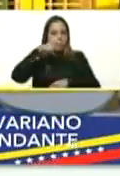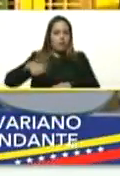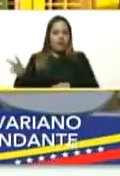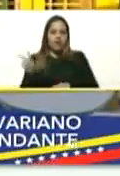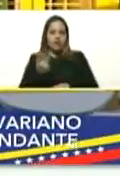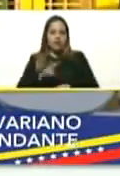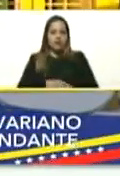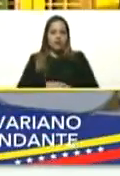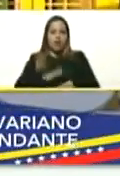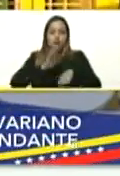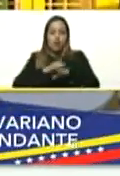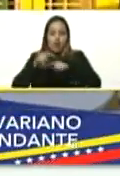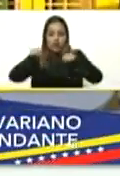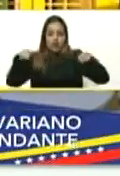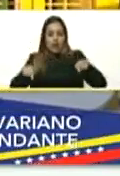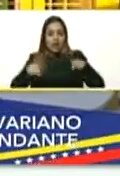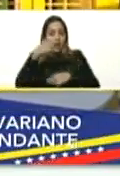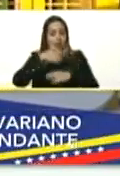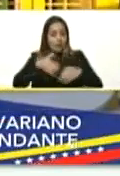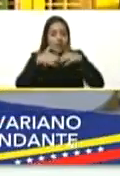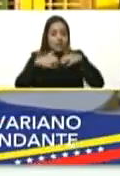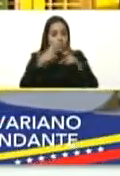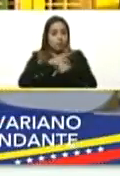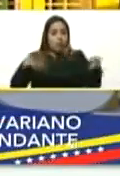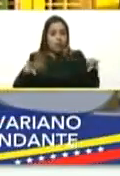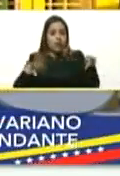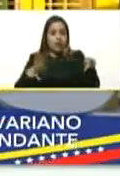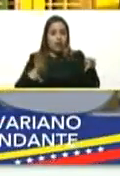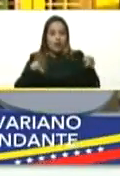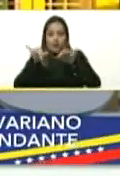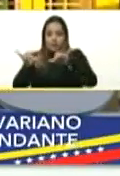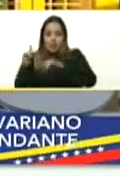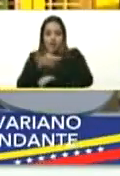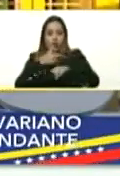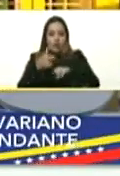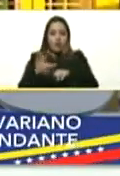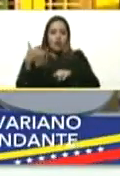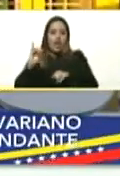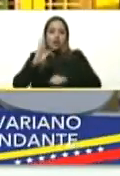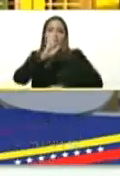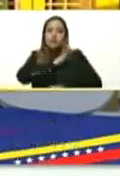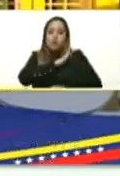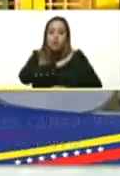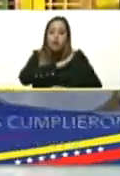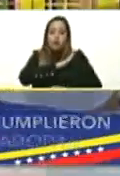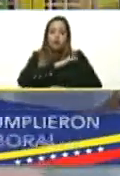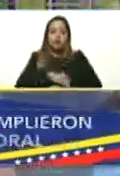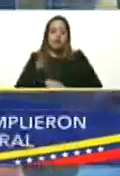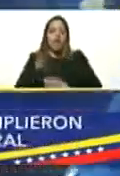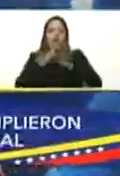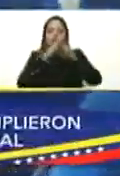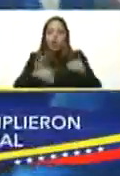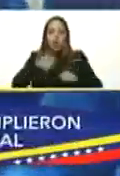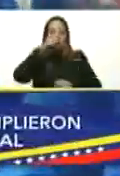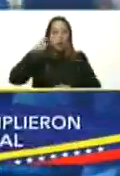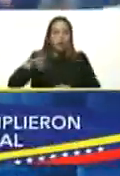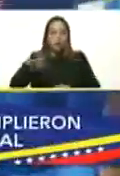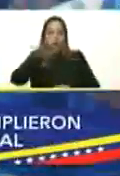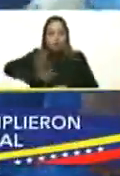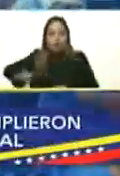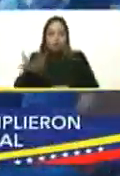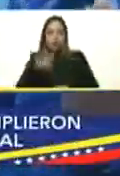Venezuela, porque estas empresas son públicas, son empresas del Estado y le pertenecen como patrimonio a todo el pueblo de